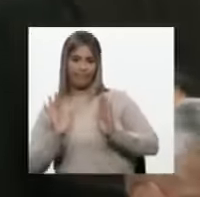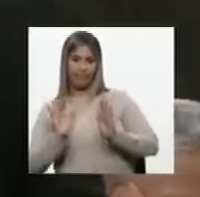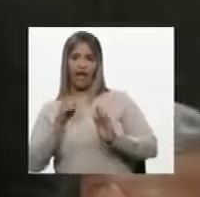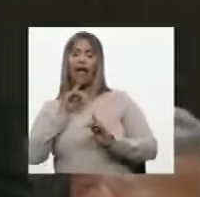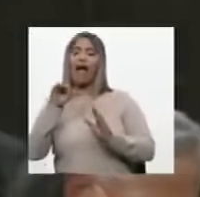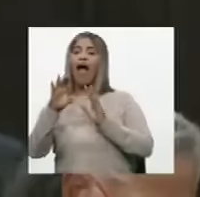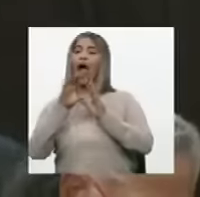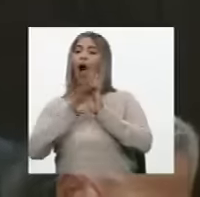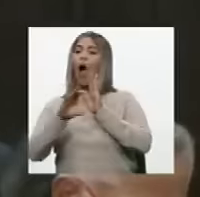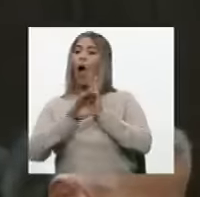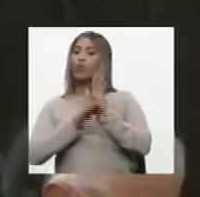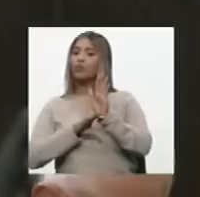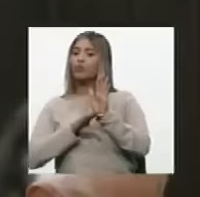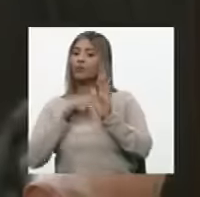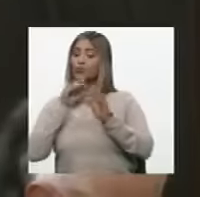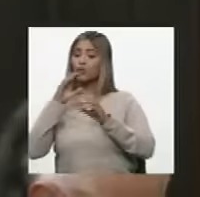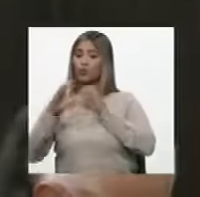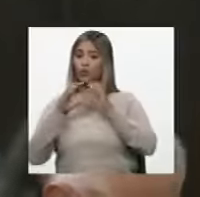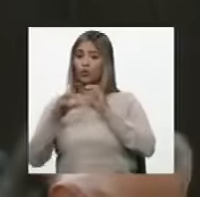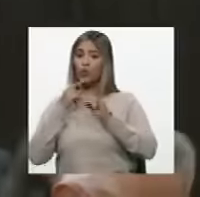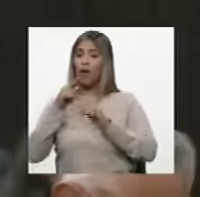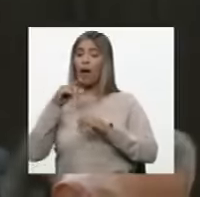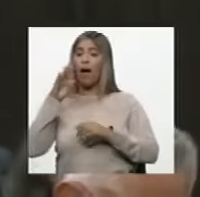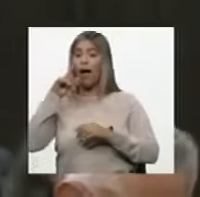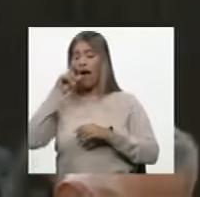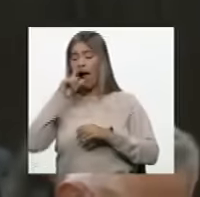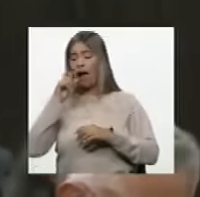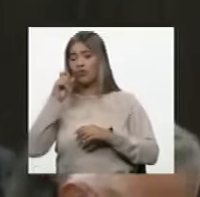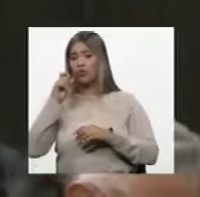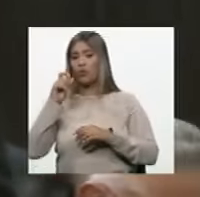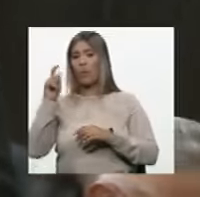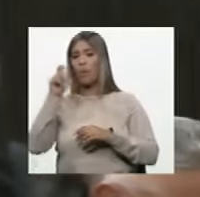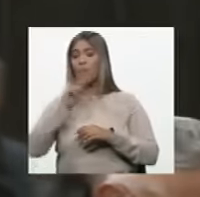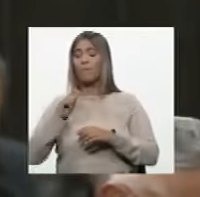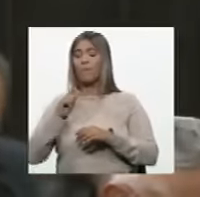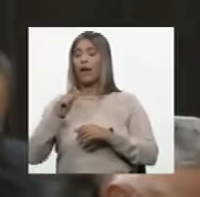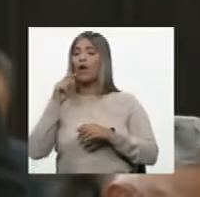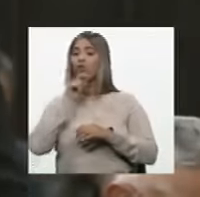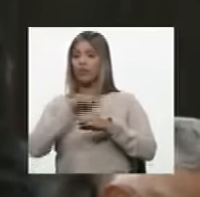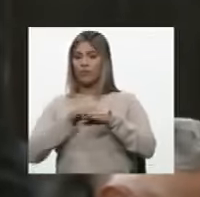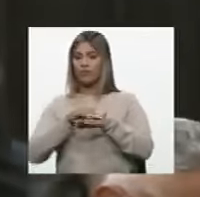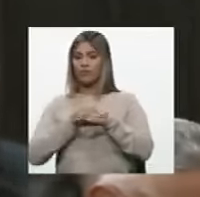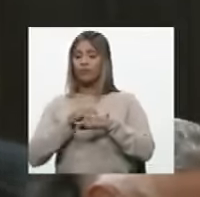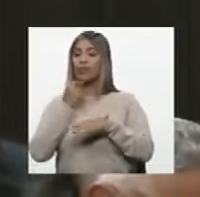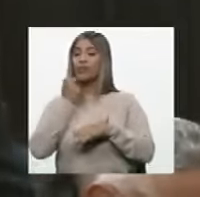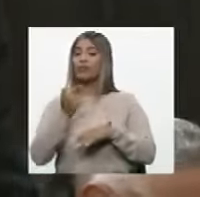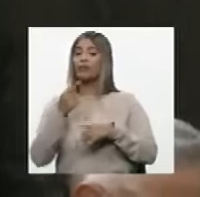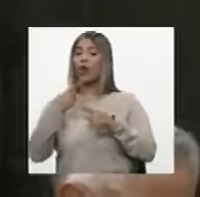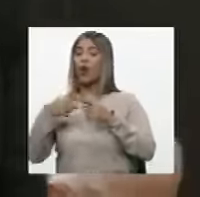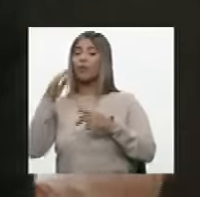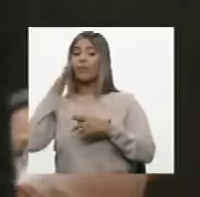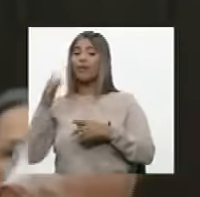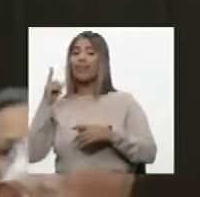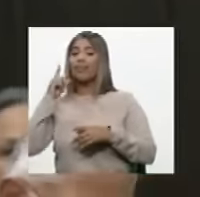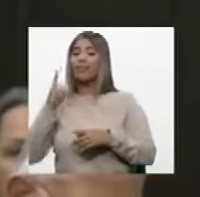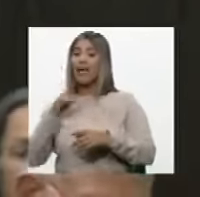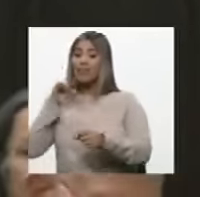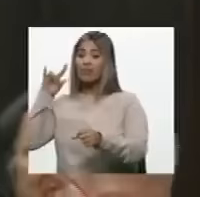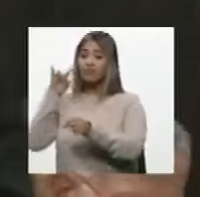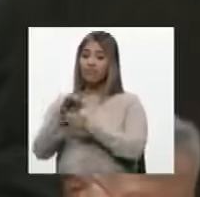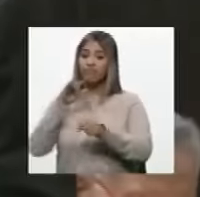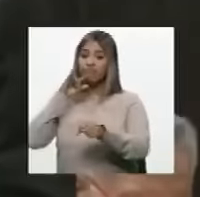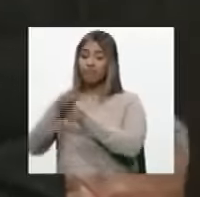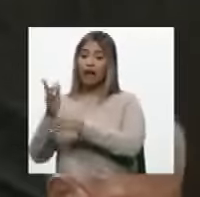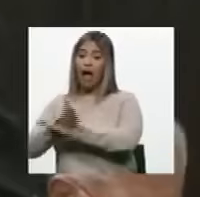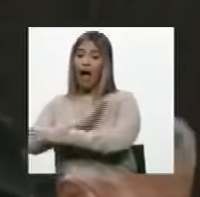comunicación de Betancur, presidente, en el mes de octubre diciéndole a otros militares, tenemos que darle el golpe